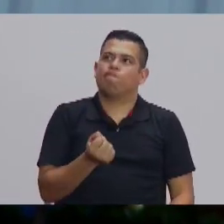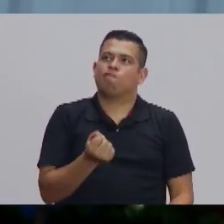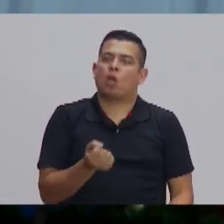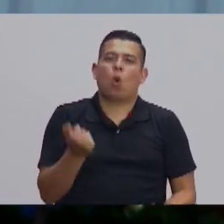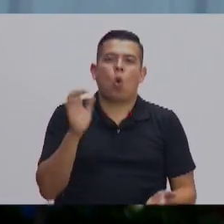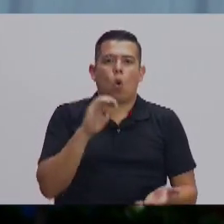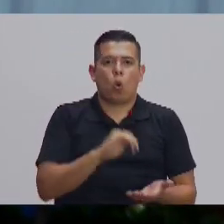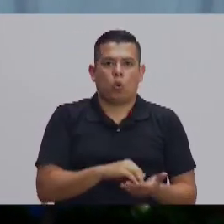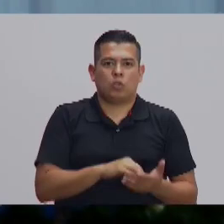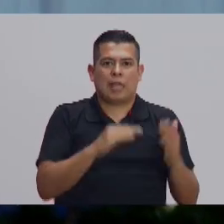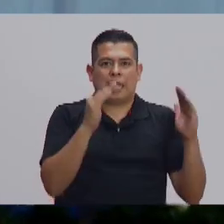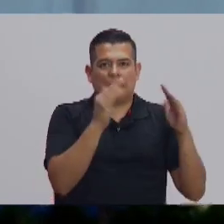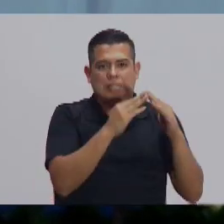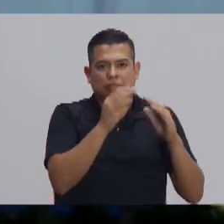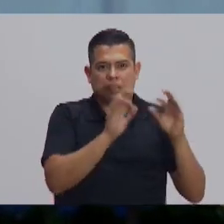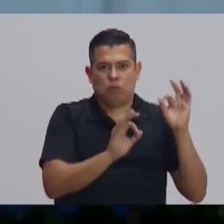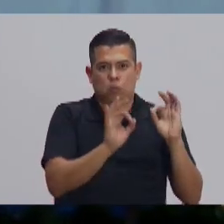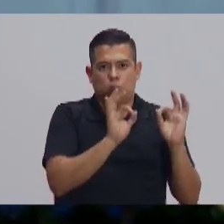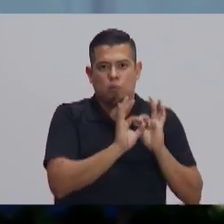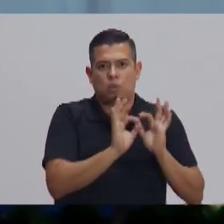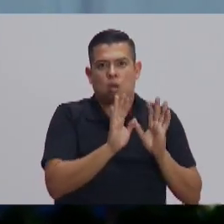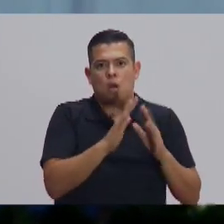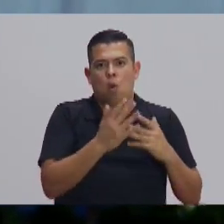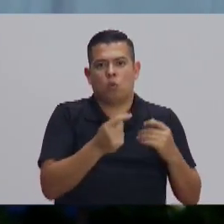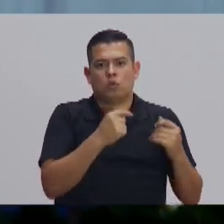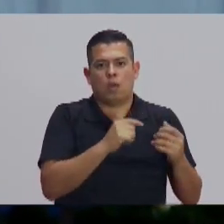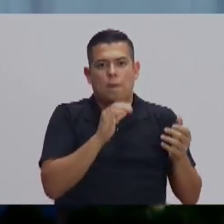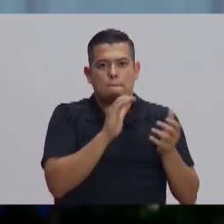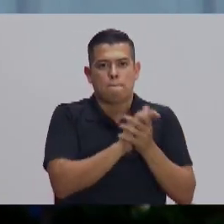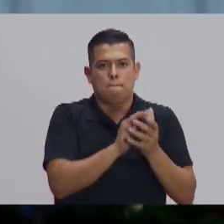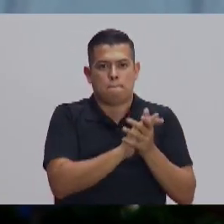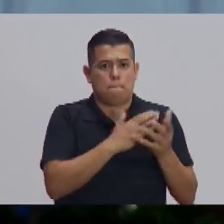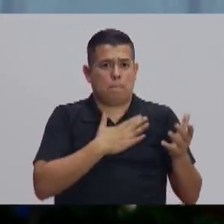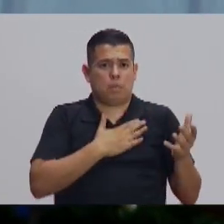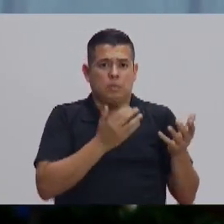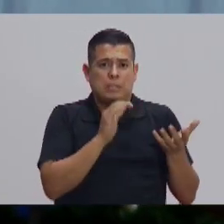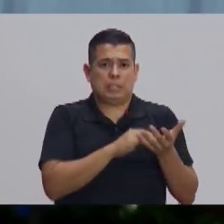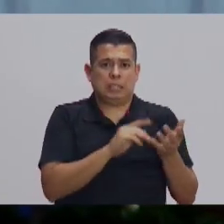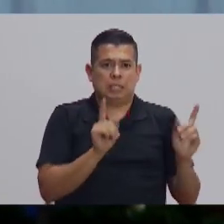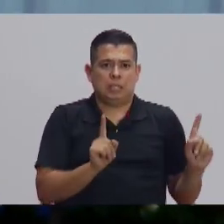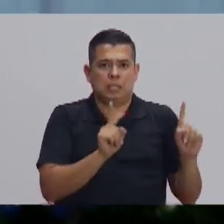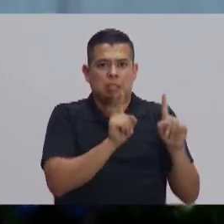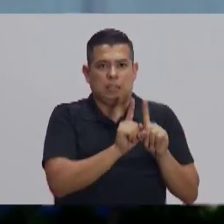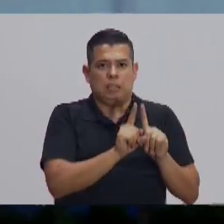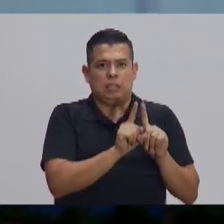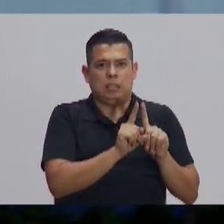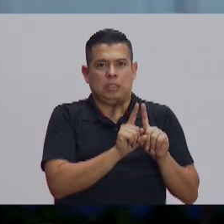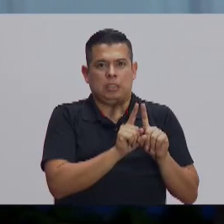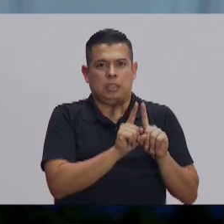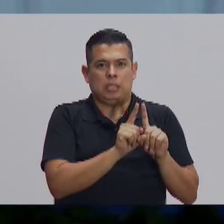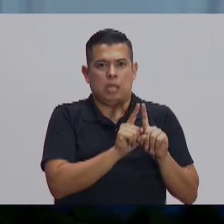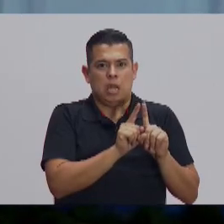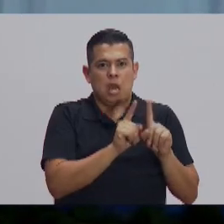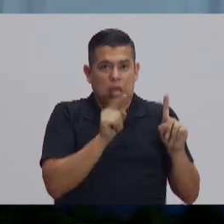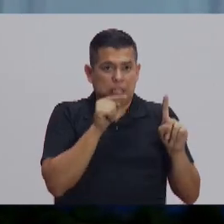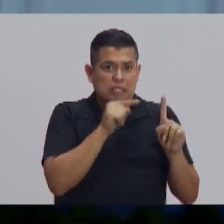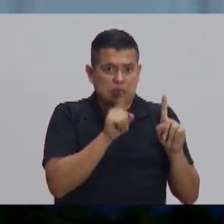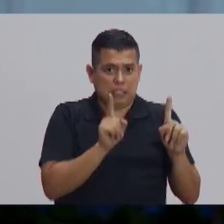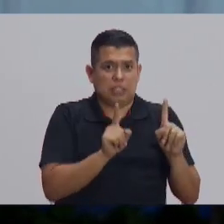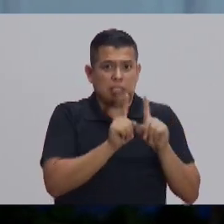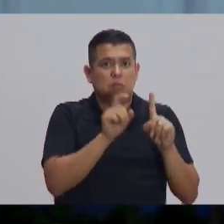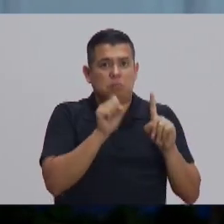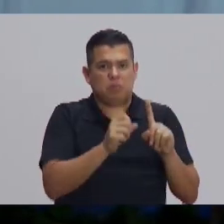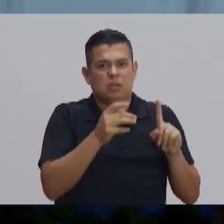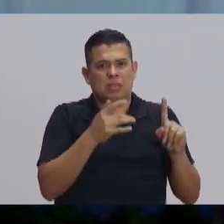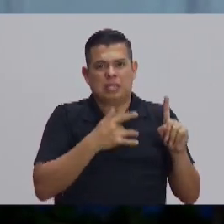reconquistar mi hogar reconquistar a mi esposo que aunque está conmigo pero pero ya no siento que que